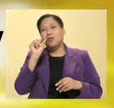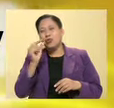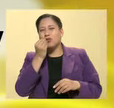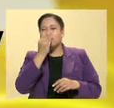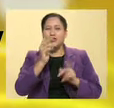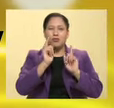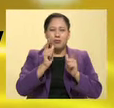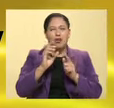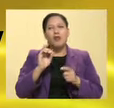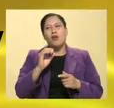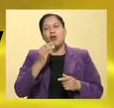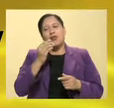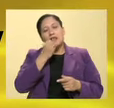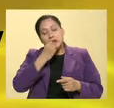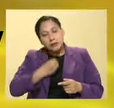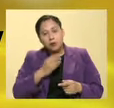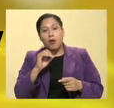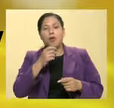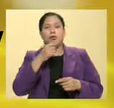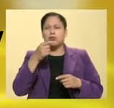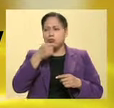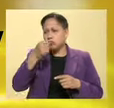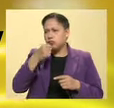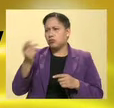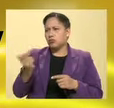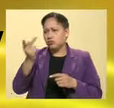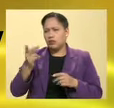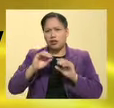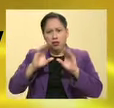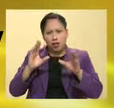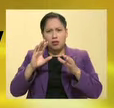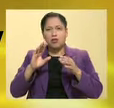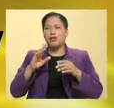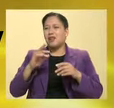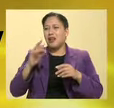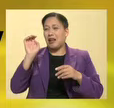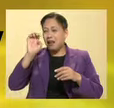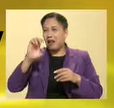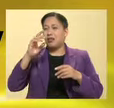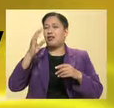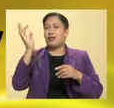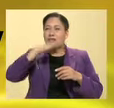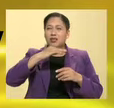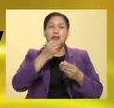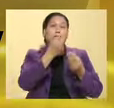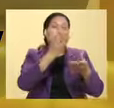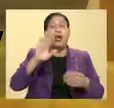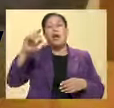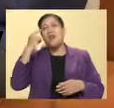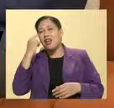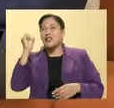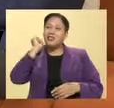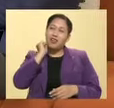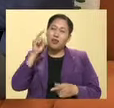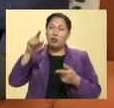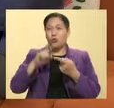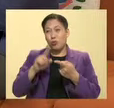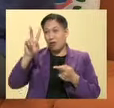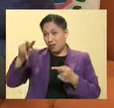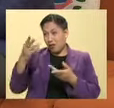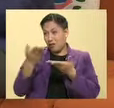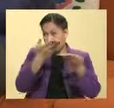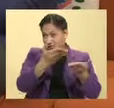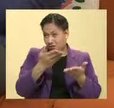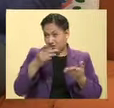con un poco de ironía, pero también con una entrevista ácida, con una entrevista clara, sin choros, sin rodeos. A ver, senador, usted es verdad que está presentando